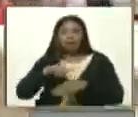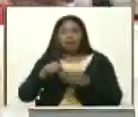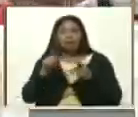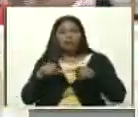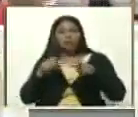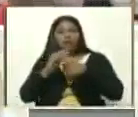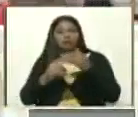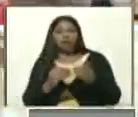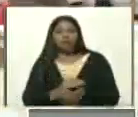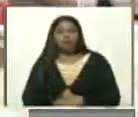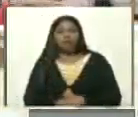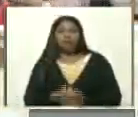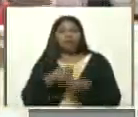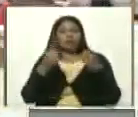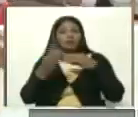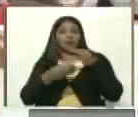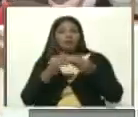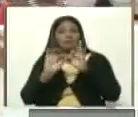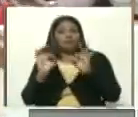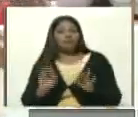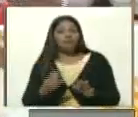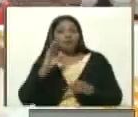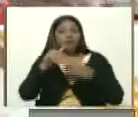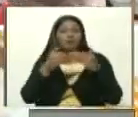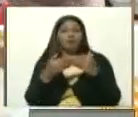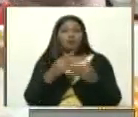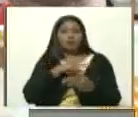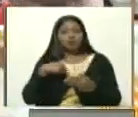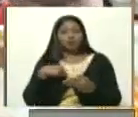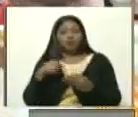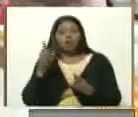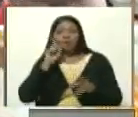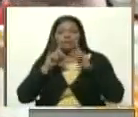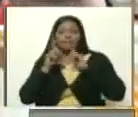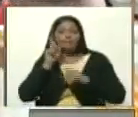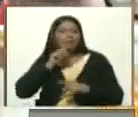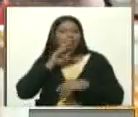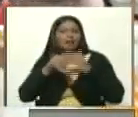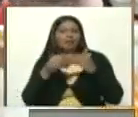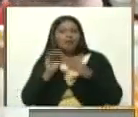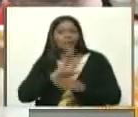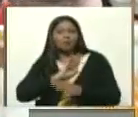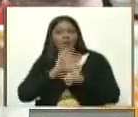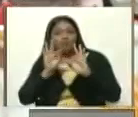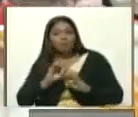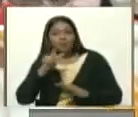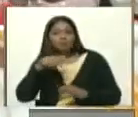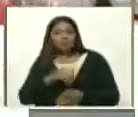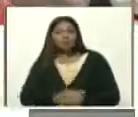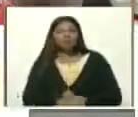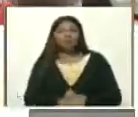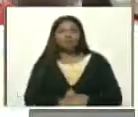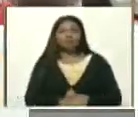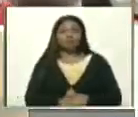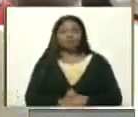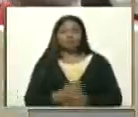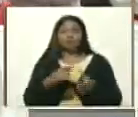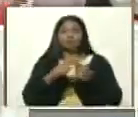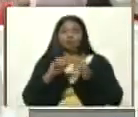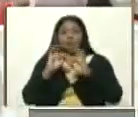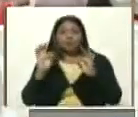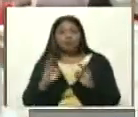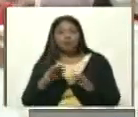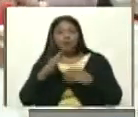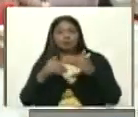sitio y generar toda esta mediática y todo este fake que ya ha sido desmentido por las propias autoridades argentinas. Entonces, es el mismo modo